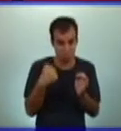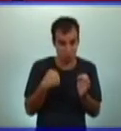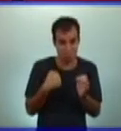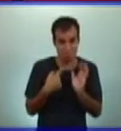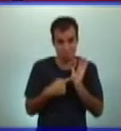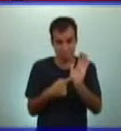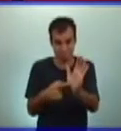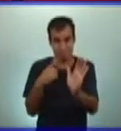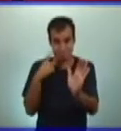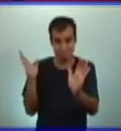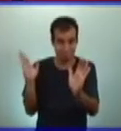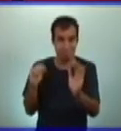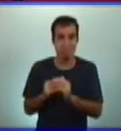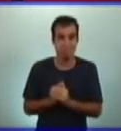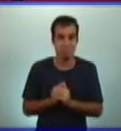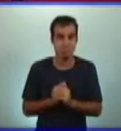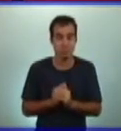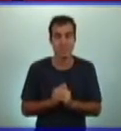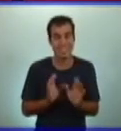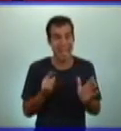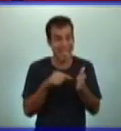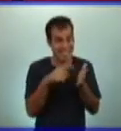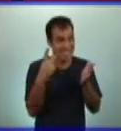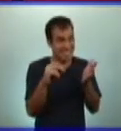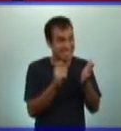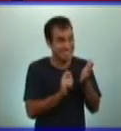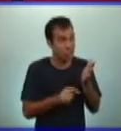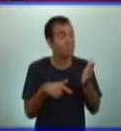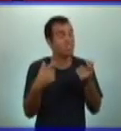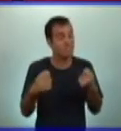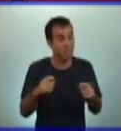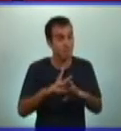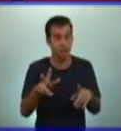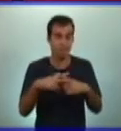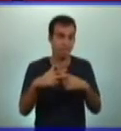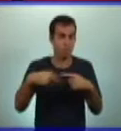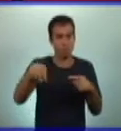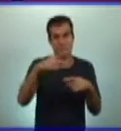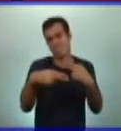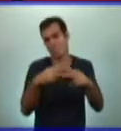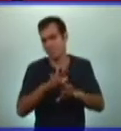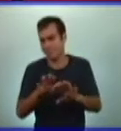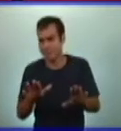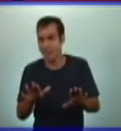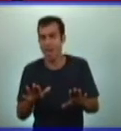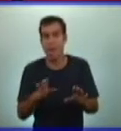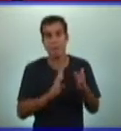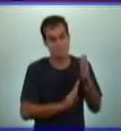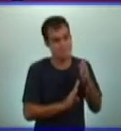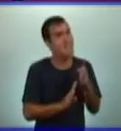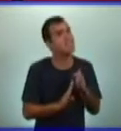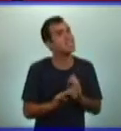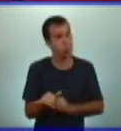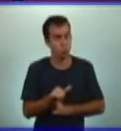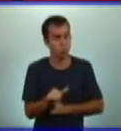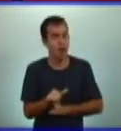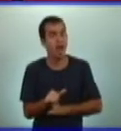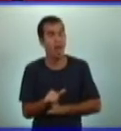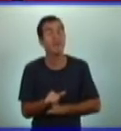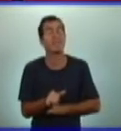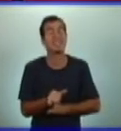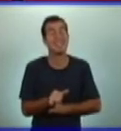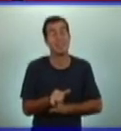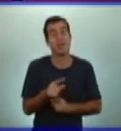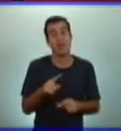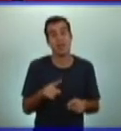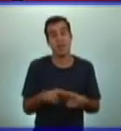Bueno, aquí este ejercicio debe estar resuelto, igual que el inciso B también debe estar resuelto, ya que estamos hablando de ejercicios combinados